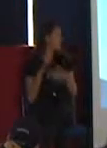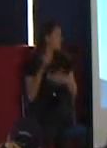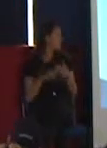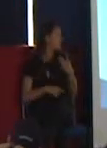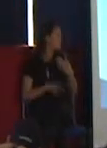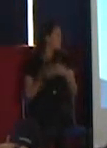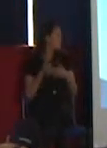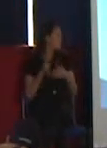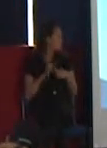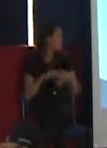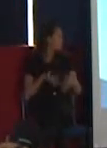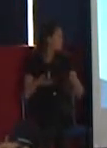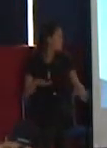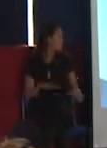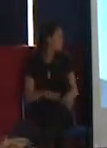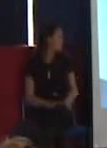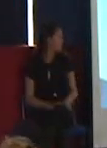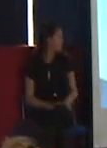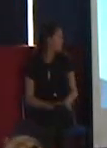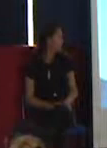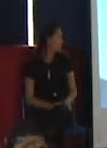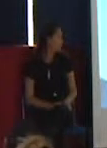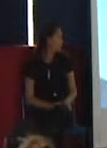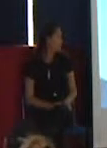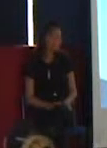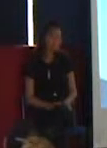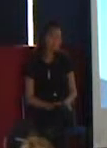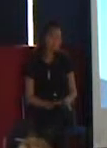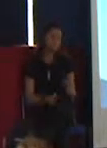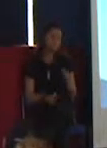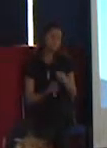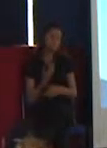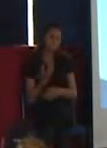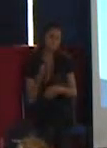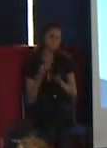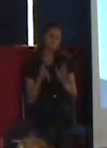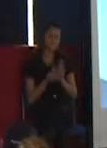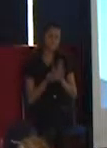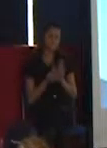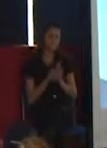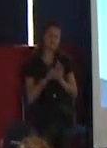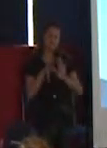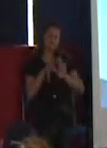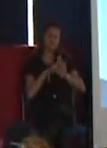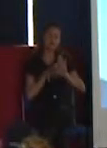haga sus veces, expedirá el decreto reglamentario